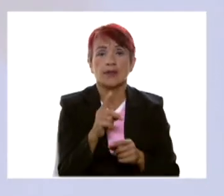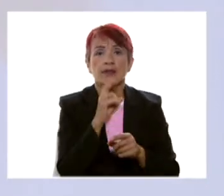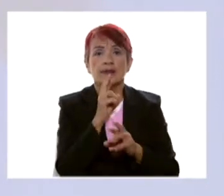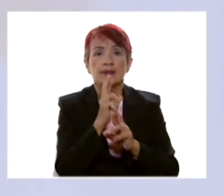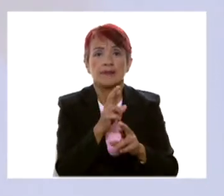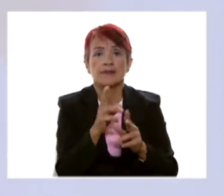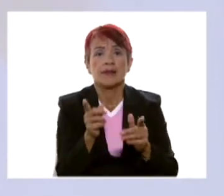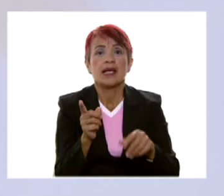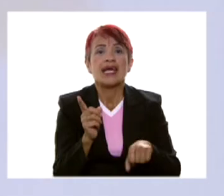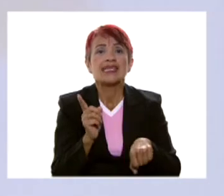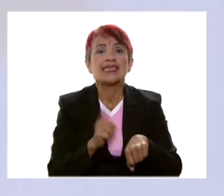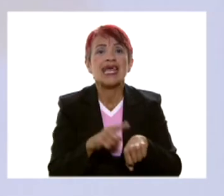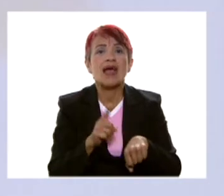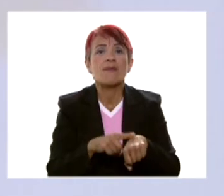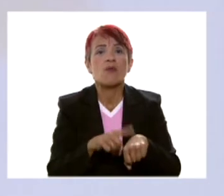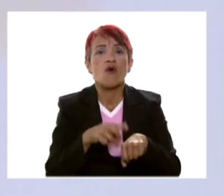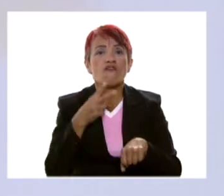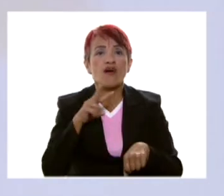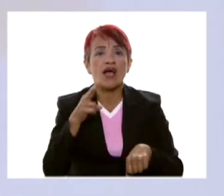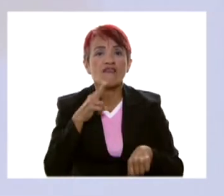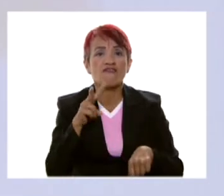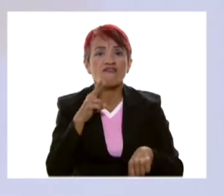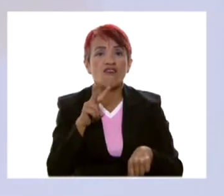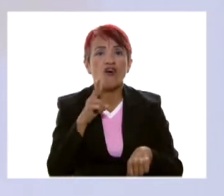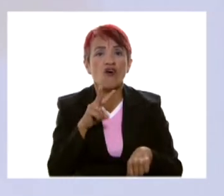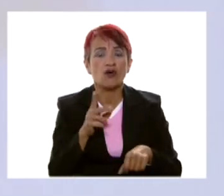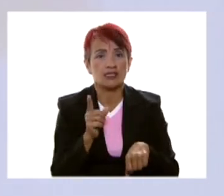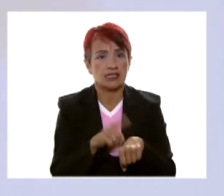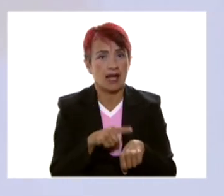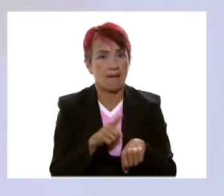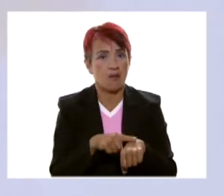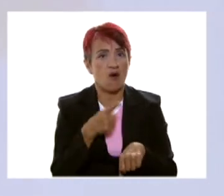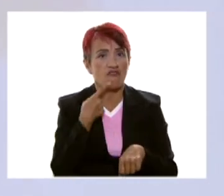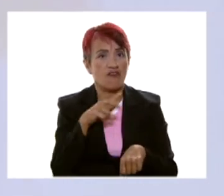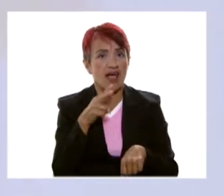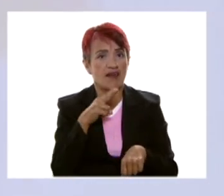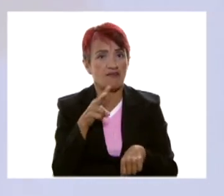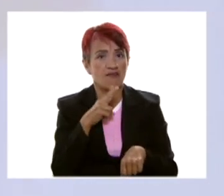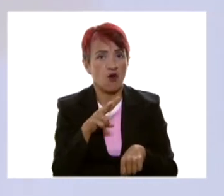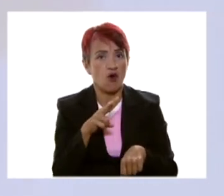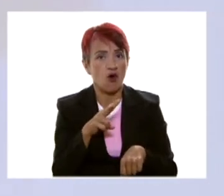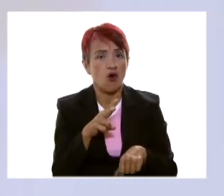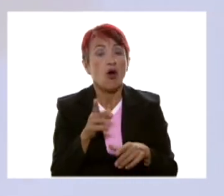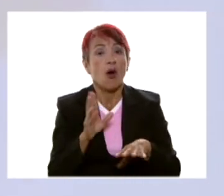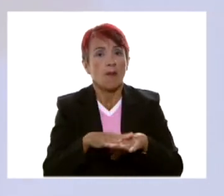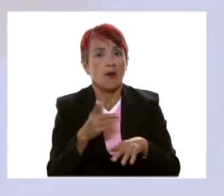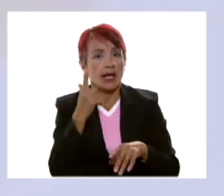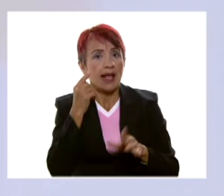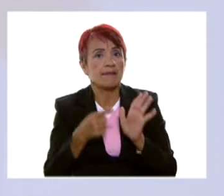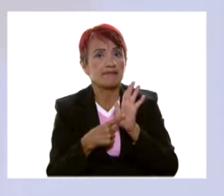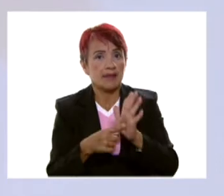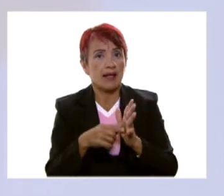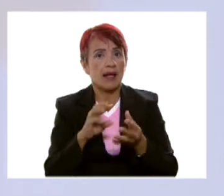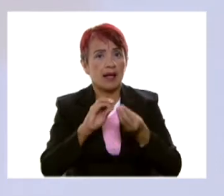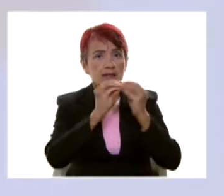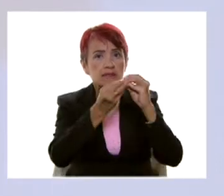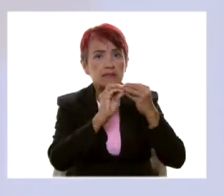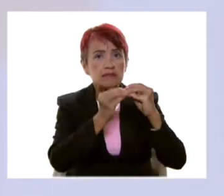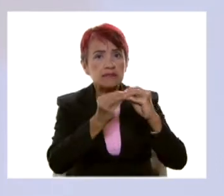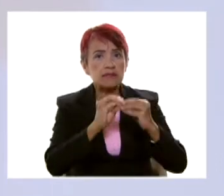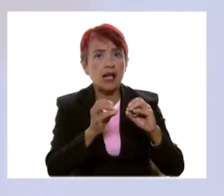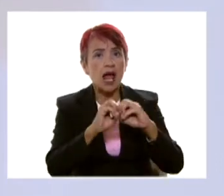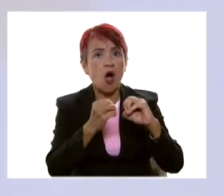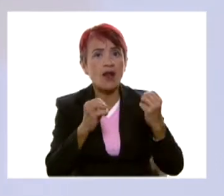Tiempos verbales. Tiempos verbales. ¿Okay? Tiempos verbales son muy importantes porque aquí es donde vamos a ir armando las